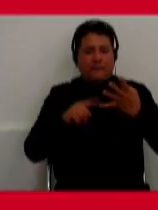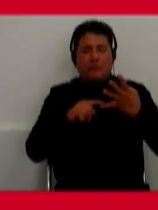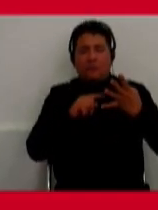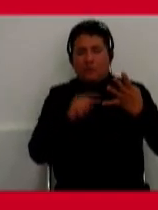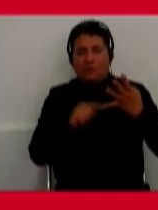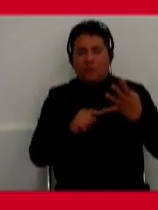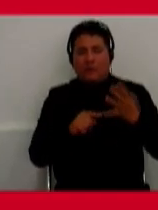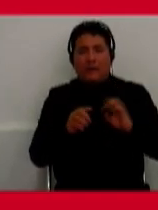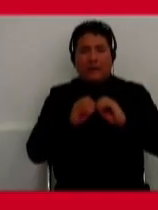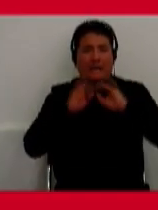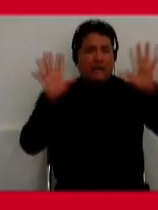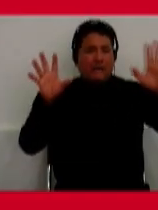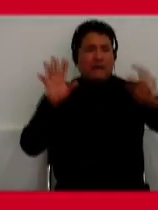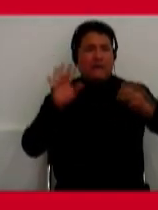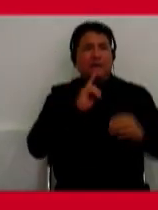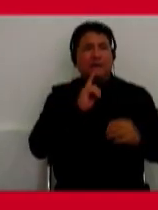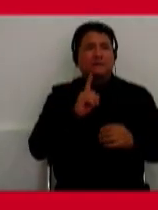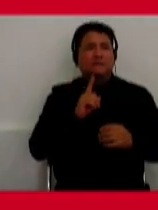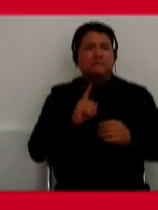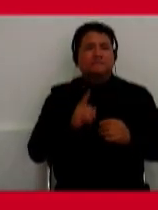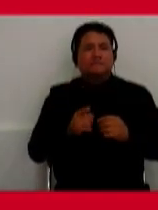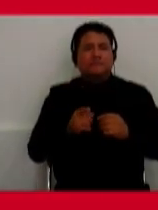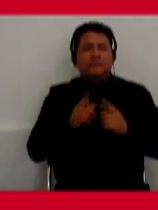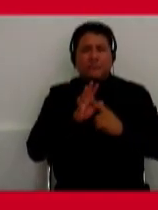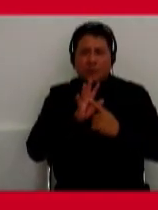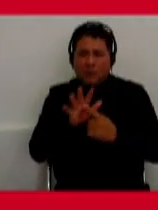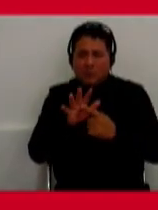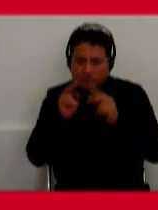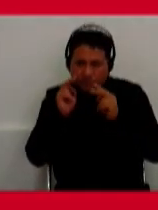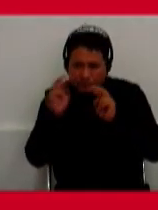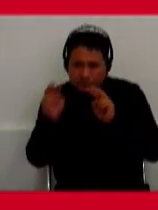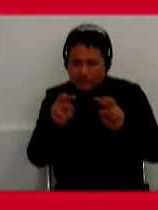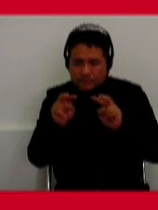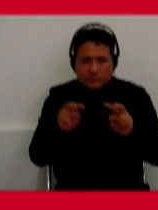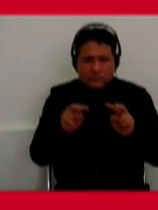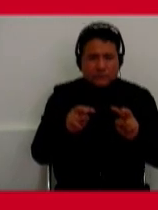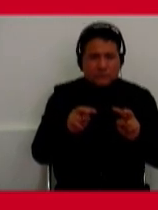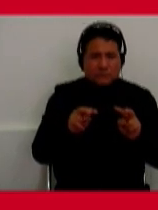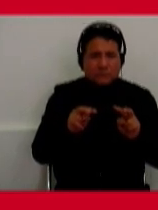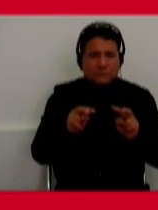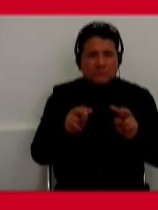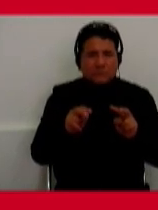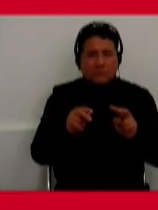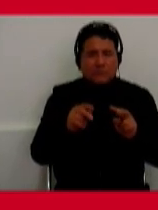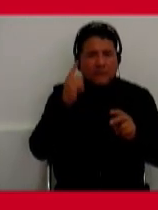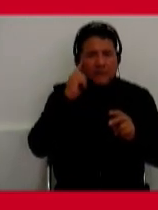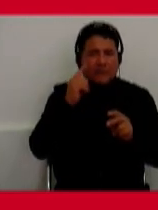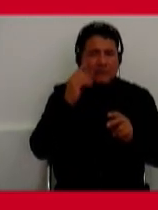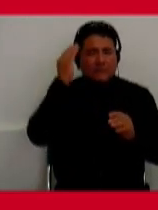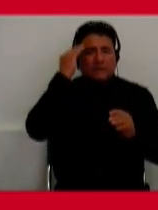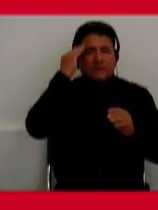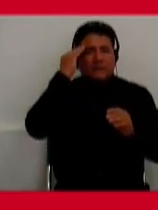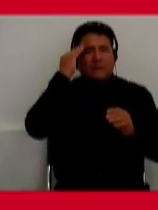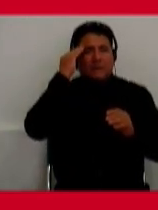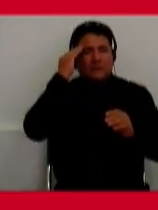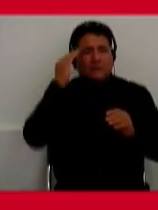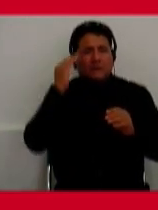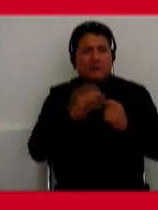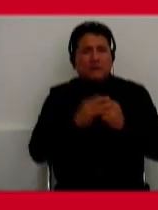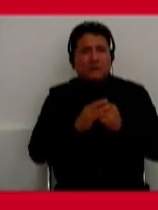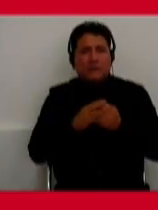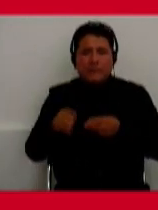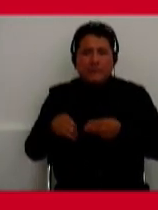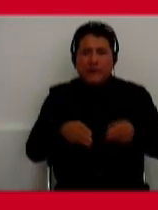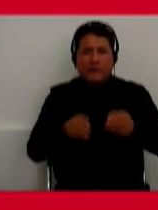claramente la indicación geomecánica para garantizar que estas conclusiones de los diseños, secciones o